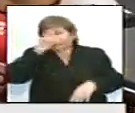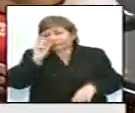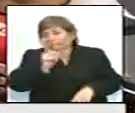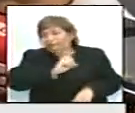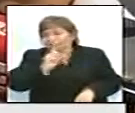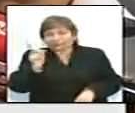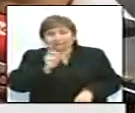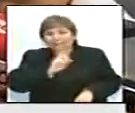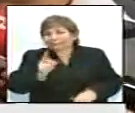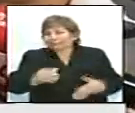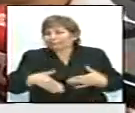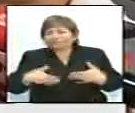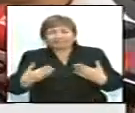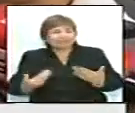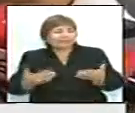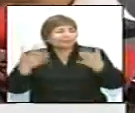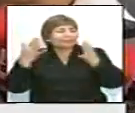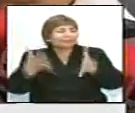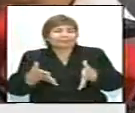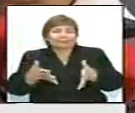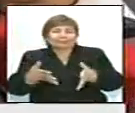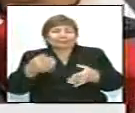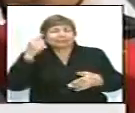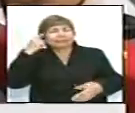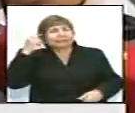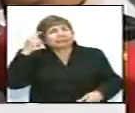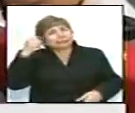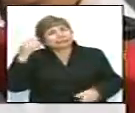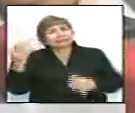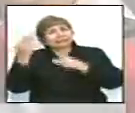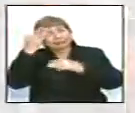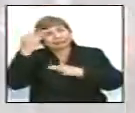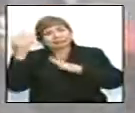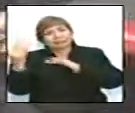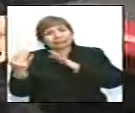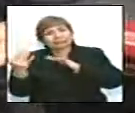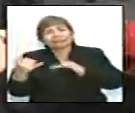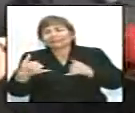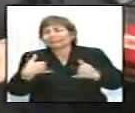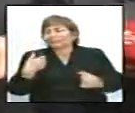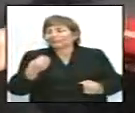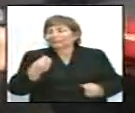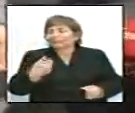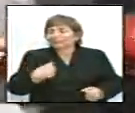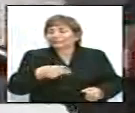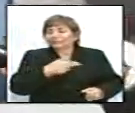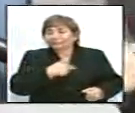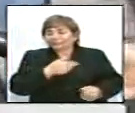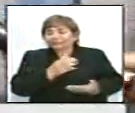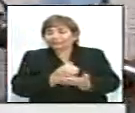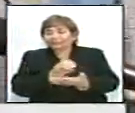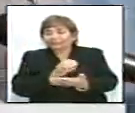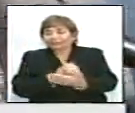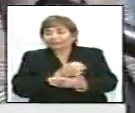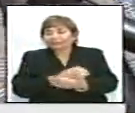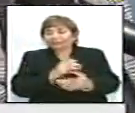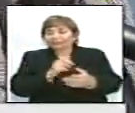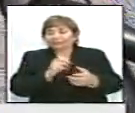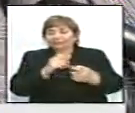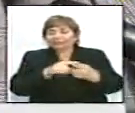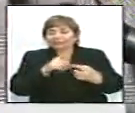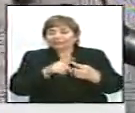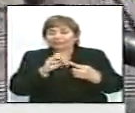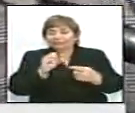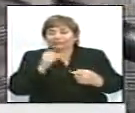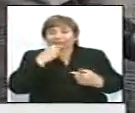No podemos dejar en suspensión los sueños y las esperanzas de nuestra juventud. Nosotros tenemos los cursos de extensión, ¿no? Que son